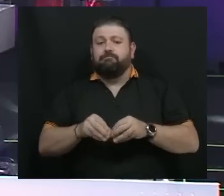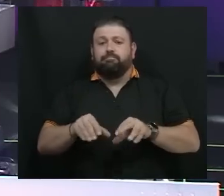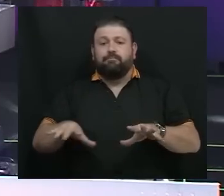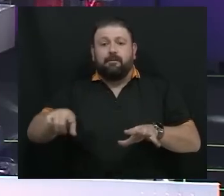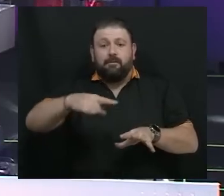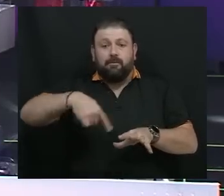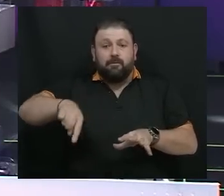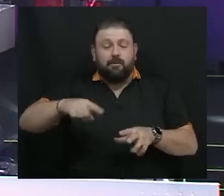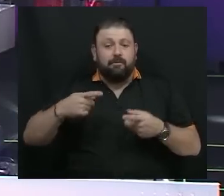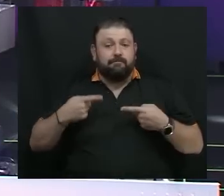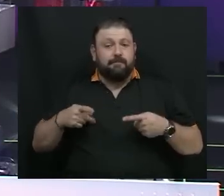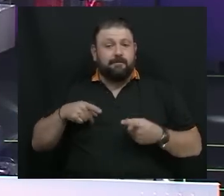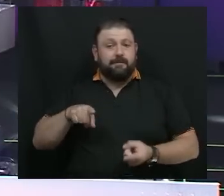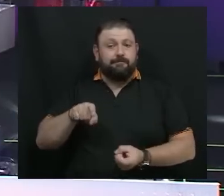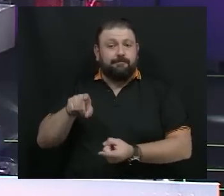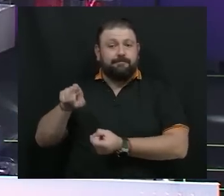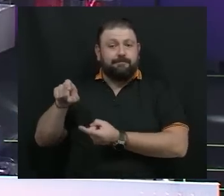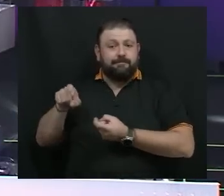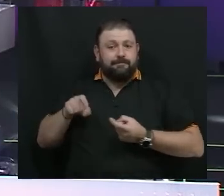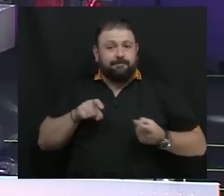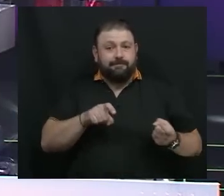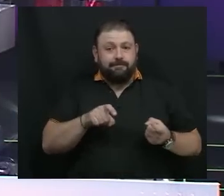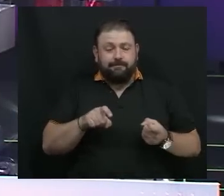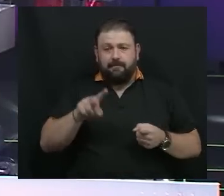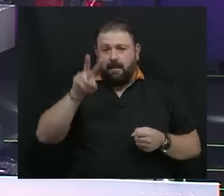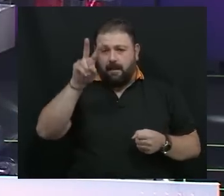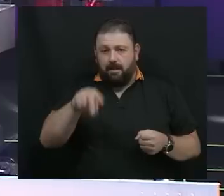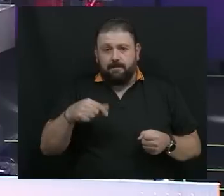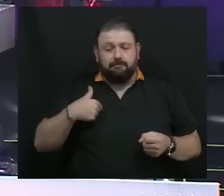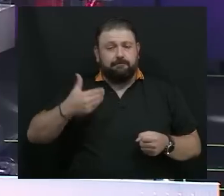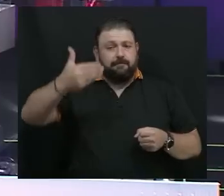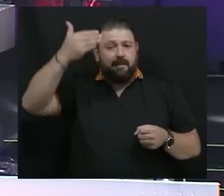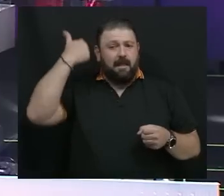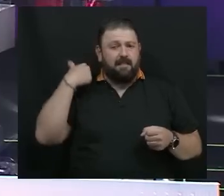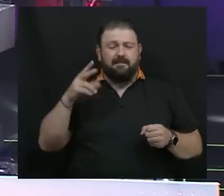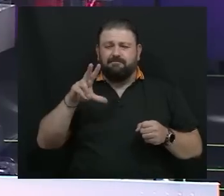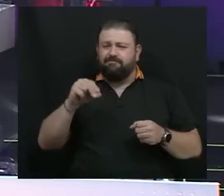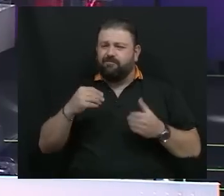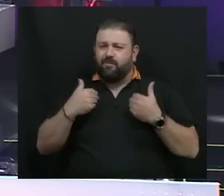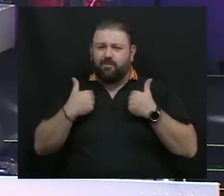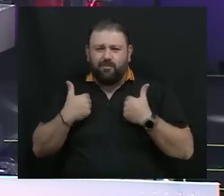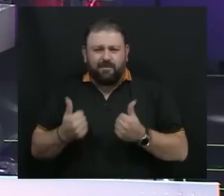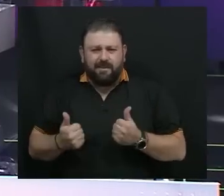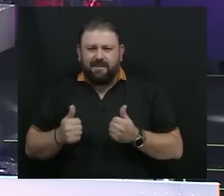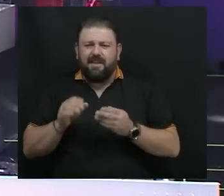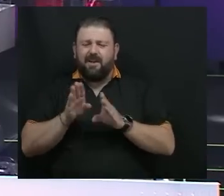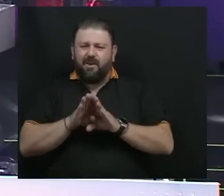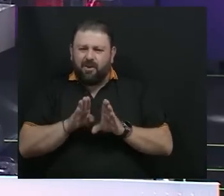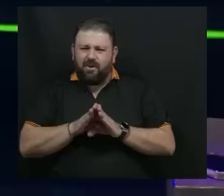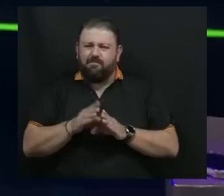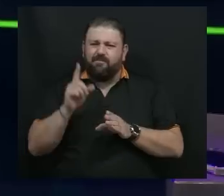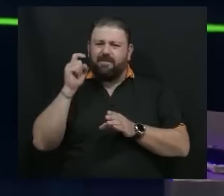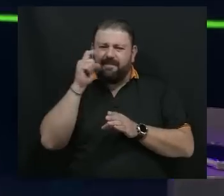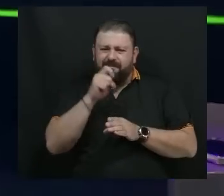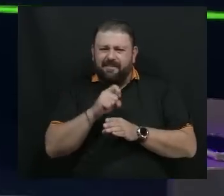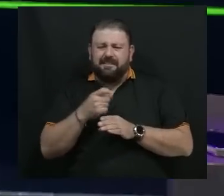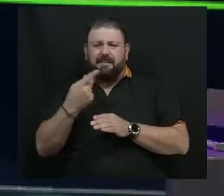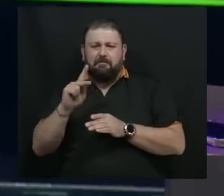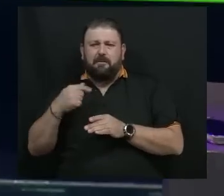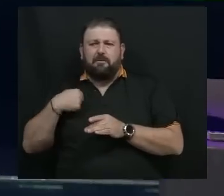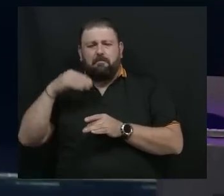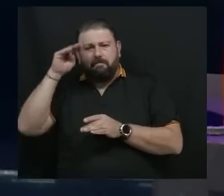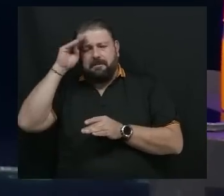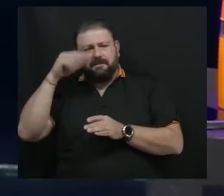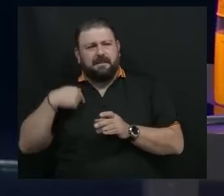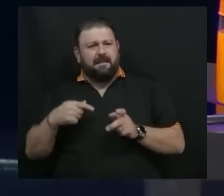de porciento acá, eso para mí era como japonés. Yo no entendía nada de eso. Lo único que entendí fue, vendo producto, gano. Yo